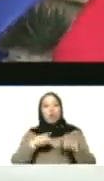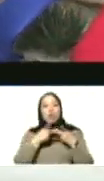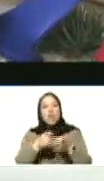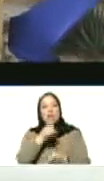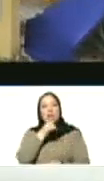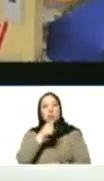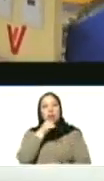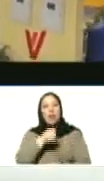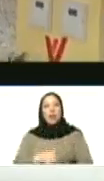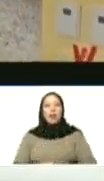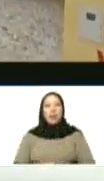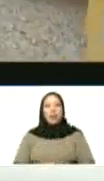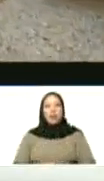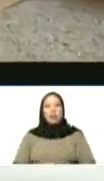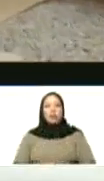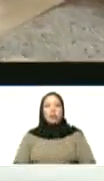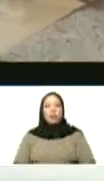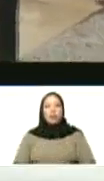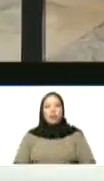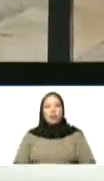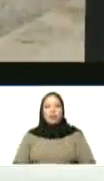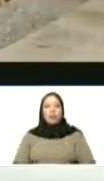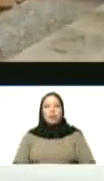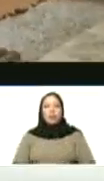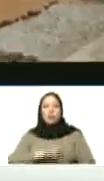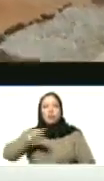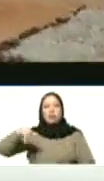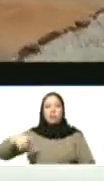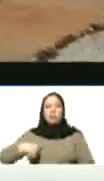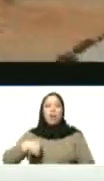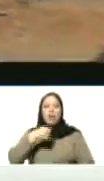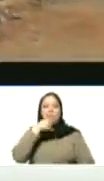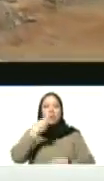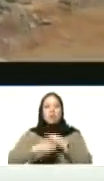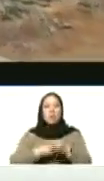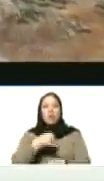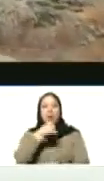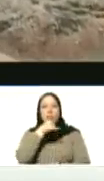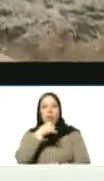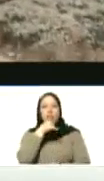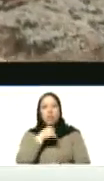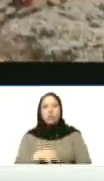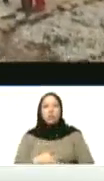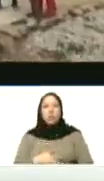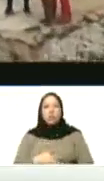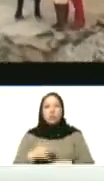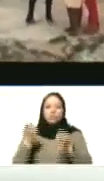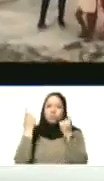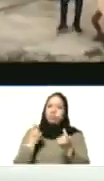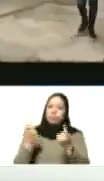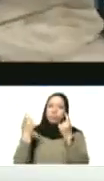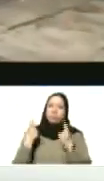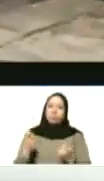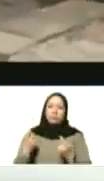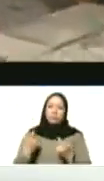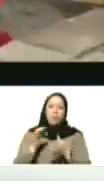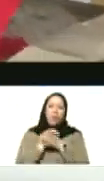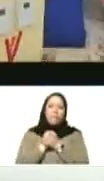Y forjar a los niños, a las niñas, y nosotros los adultos, forjarnos en los valores de la